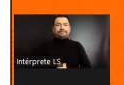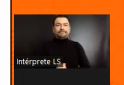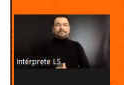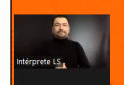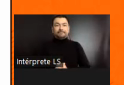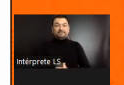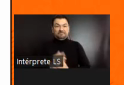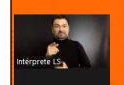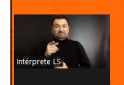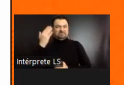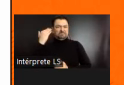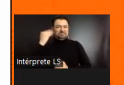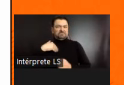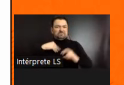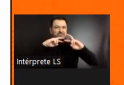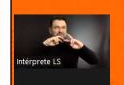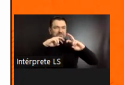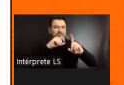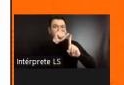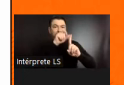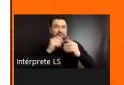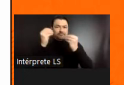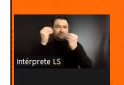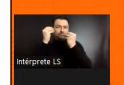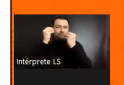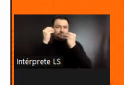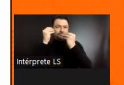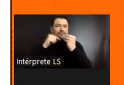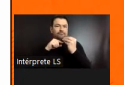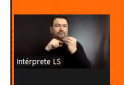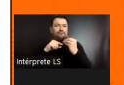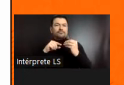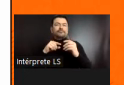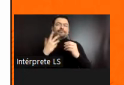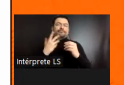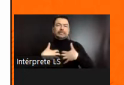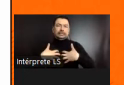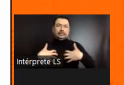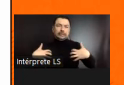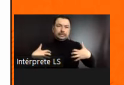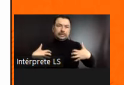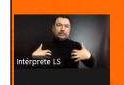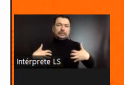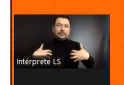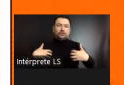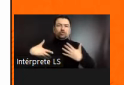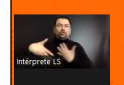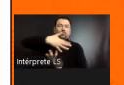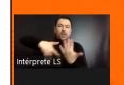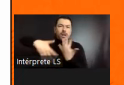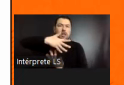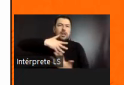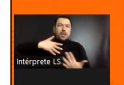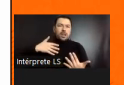y siento que las ciencias sociales son un recurso que no se aprovecha mucho y que realmente nos puede ayudar a tomar decisiones